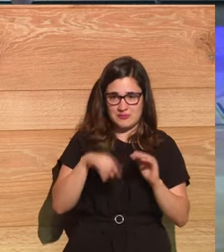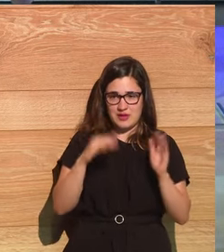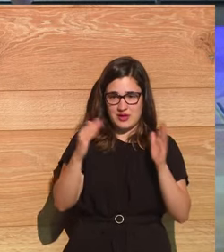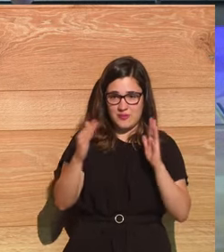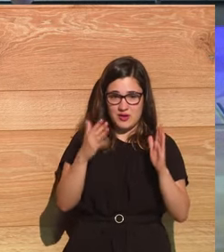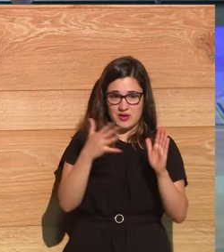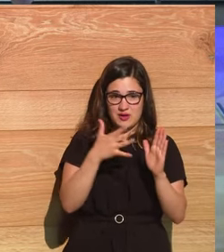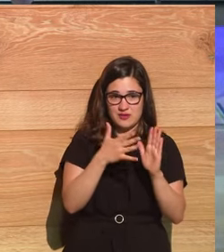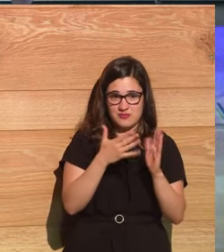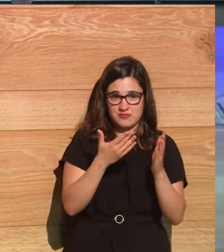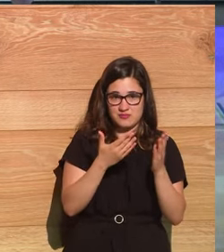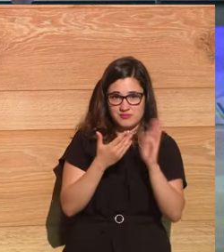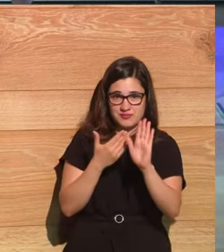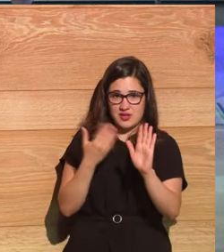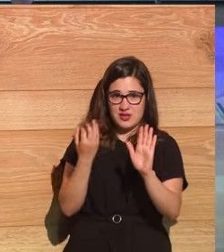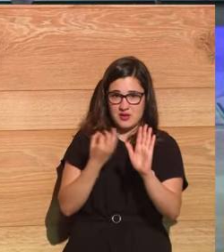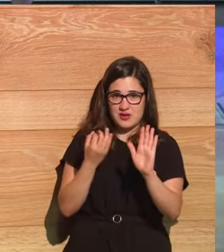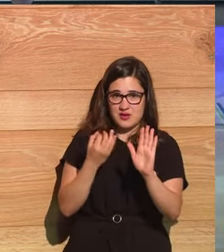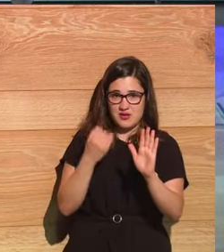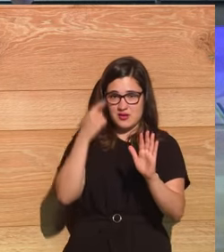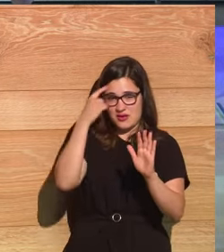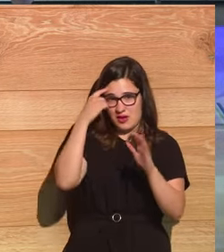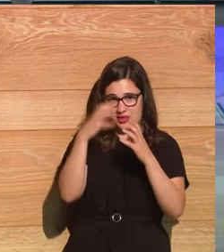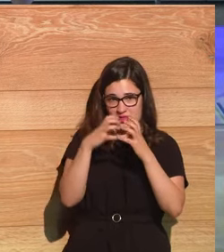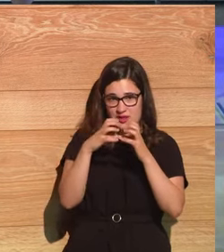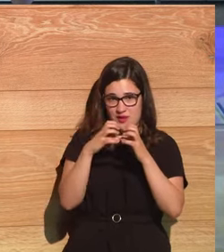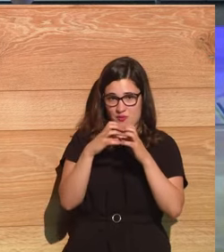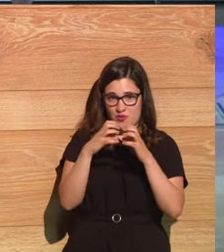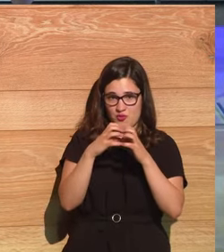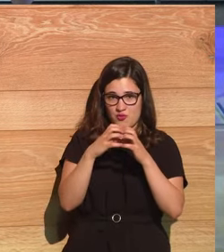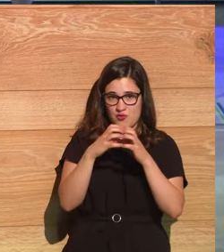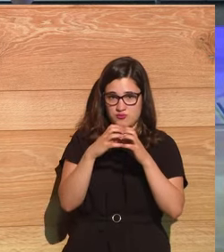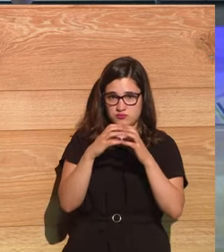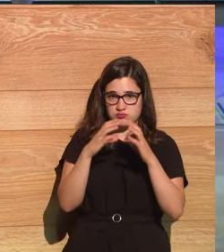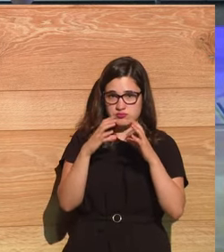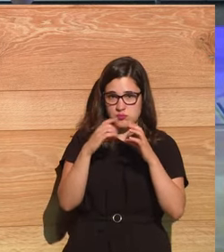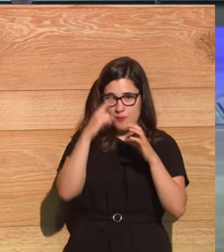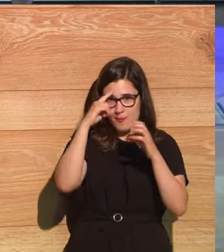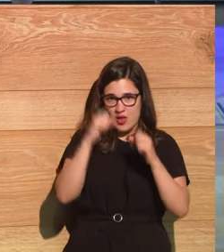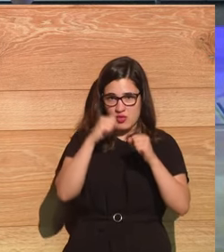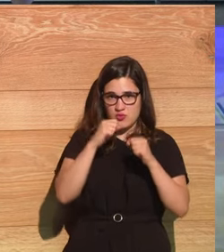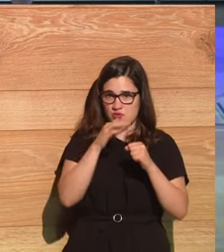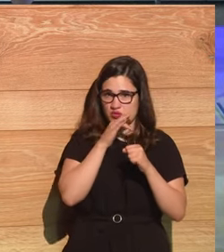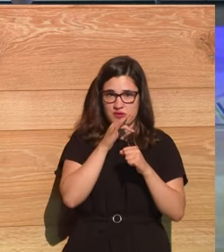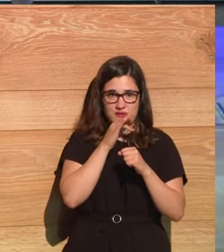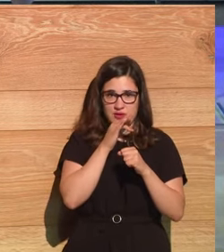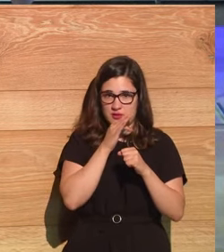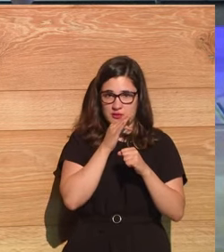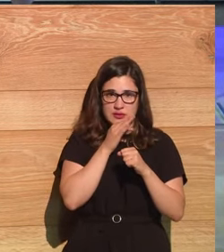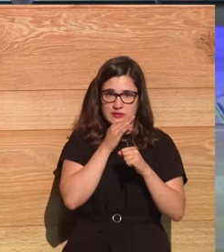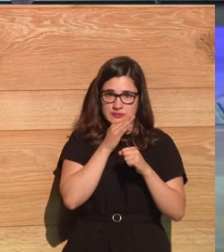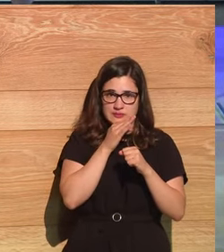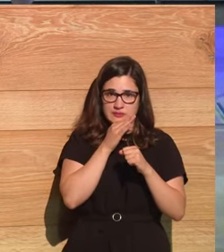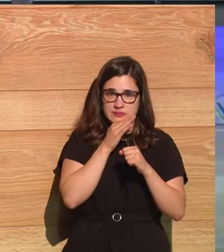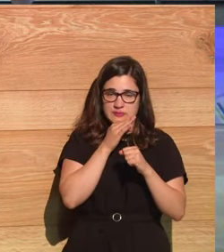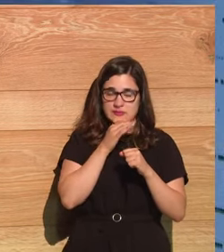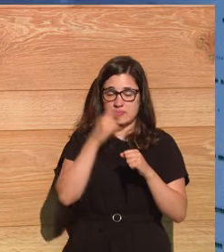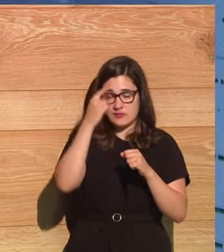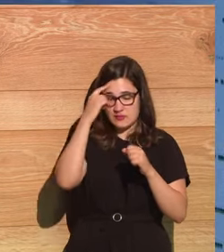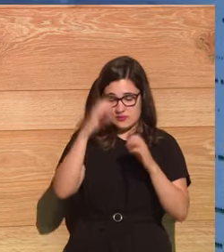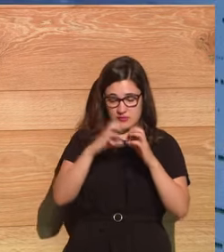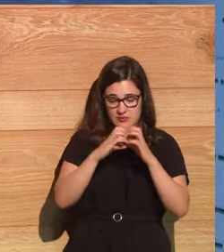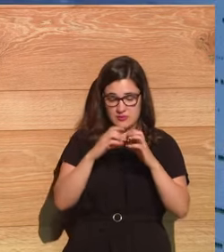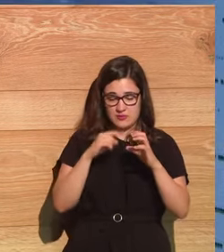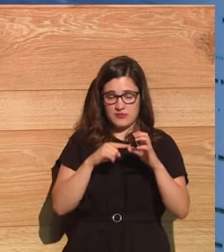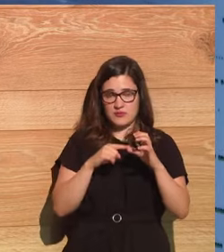reflejando es que el cerebro humano todavía aún no ha acabado su maduración. Entonces, por mucho que nos parezca, o sea, realmente nuestro cerebro